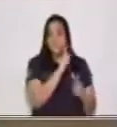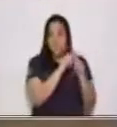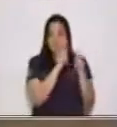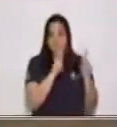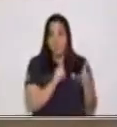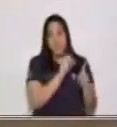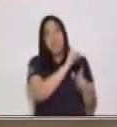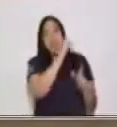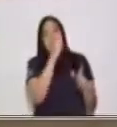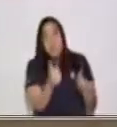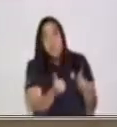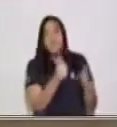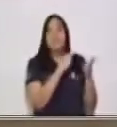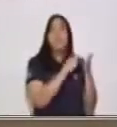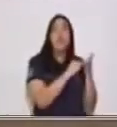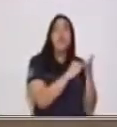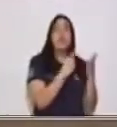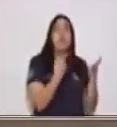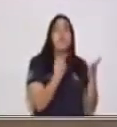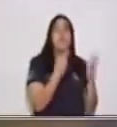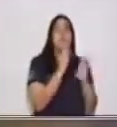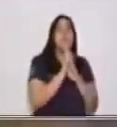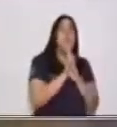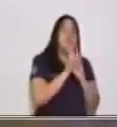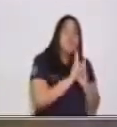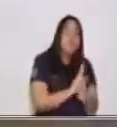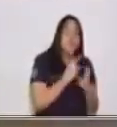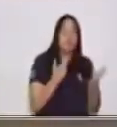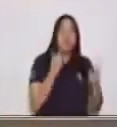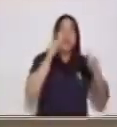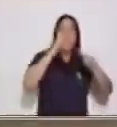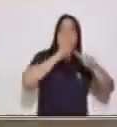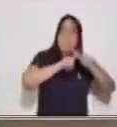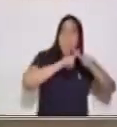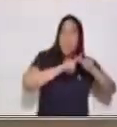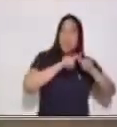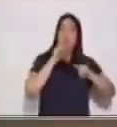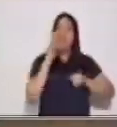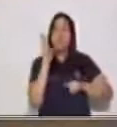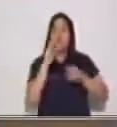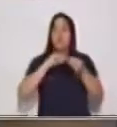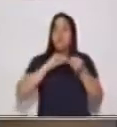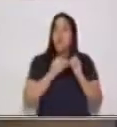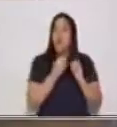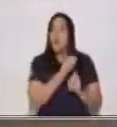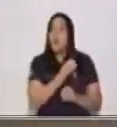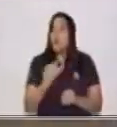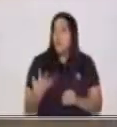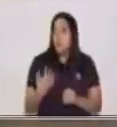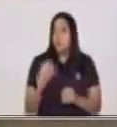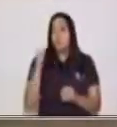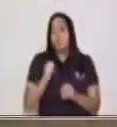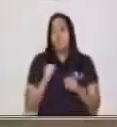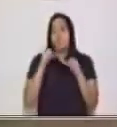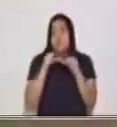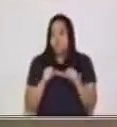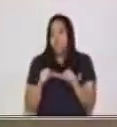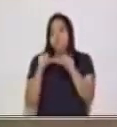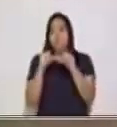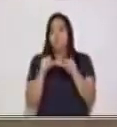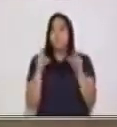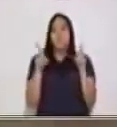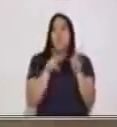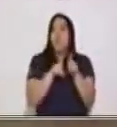Y luego tenemos el producto, la multiplicación de dos números. Continuamos con nuestras mismas